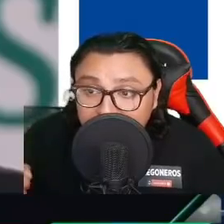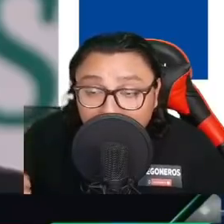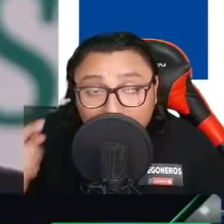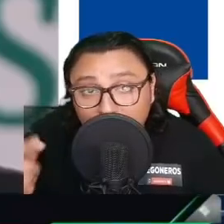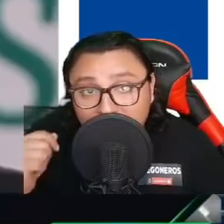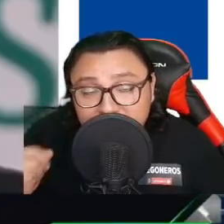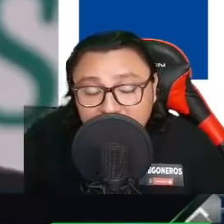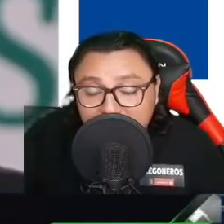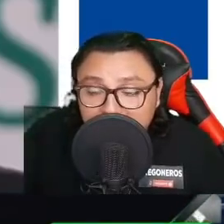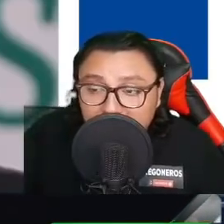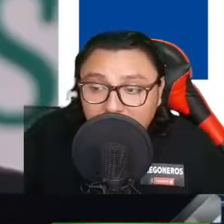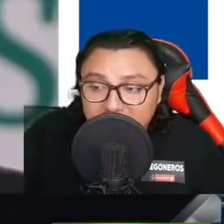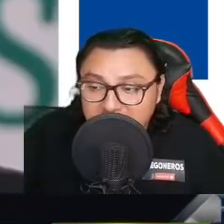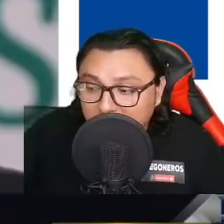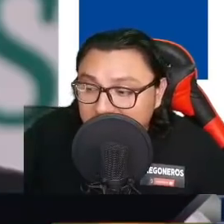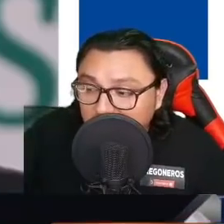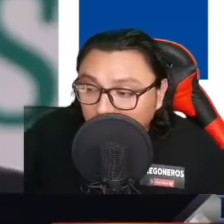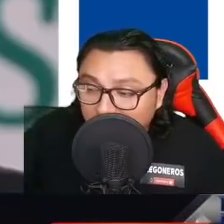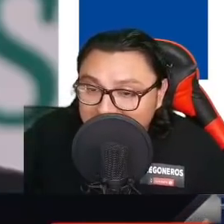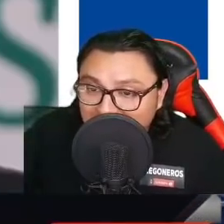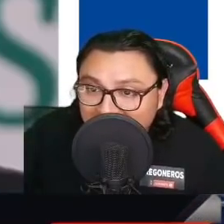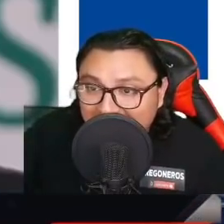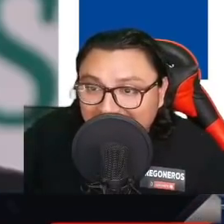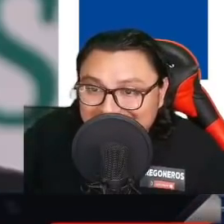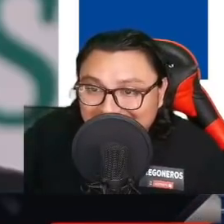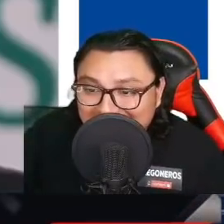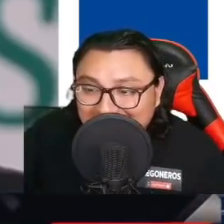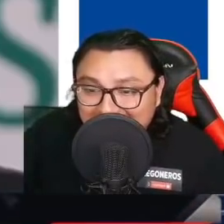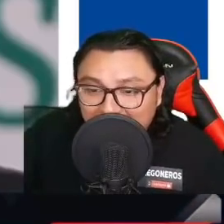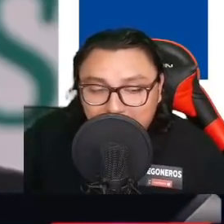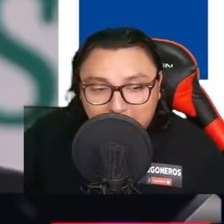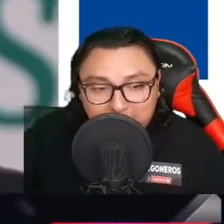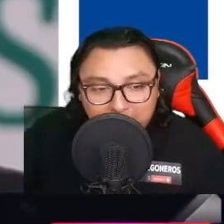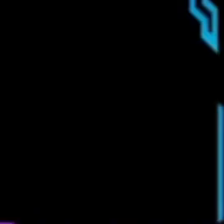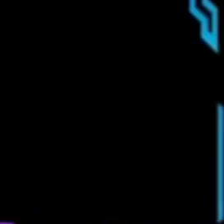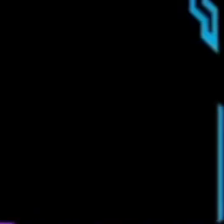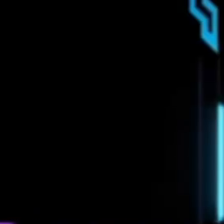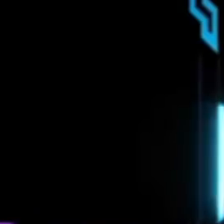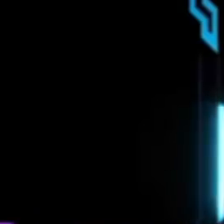nos vemos en un siguiente vídeo que sigan pasando un excelente excelente día